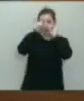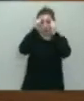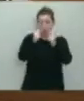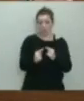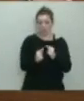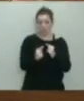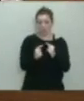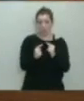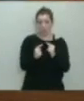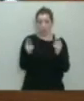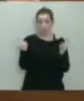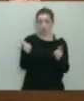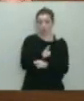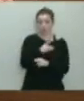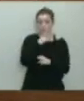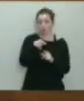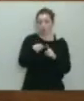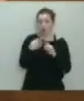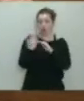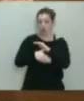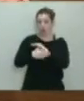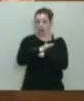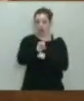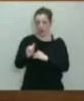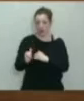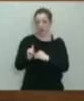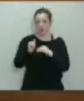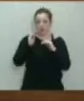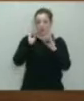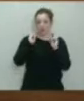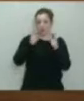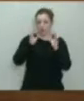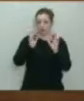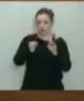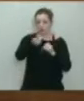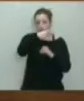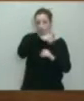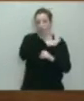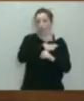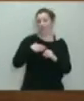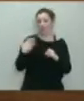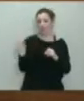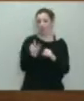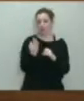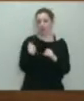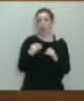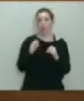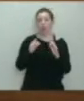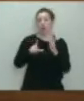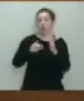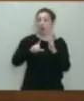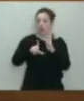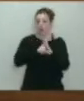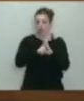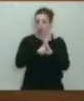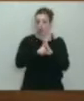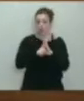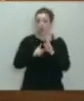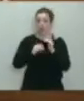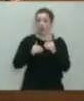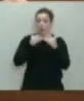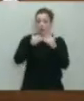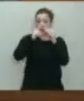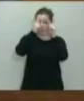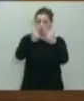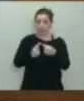que establecen determinadas restricciones. En este caso, vuelvo a decir, lo que ustedes buscan con este conjunto de leyes más la prórroga presupuestaria es tener las manos más